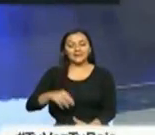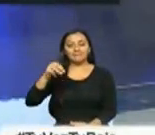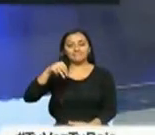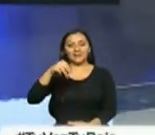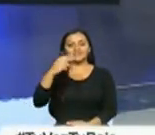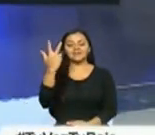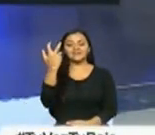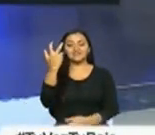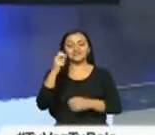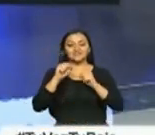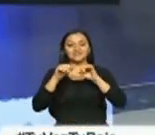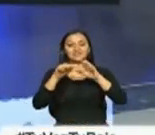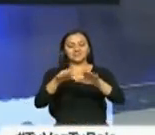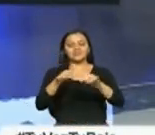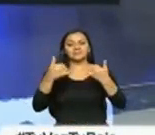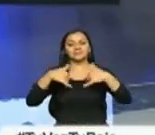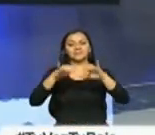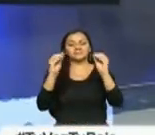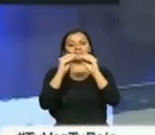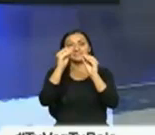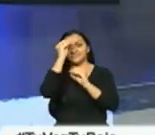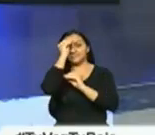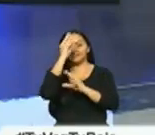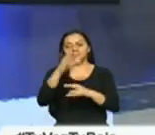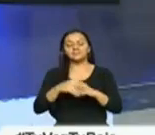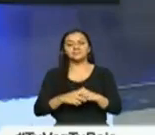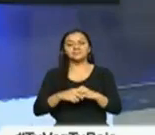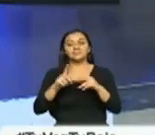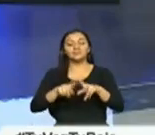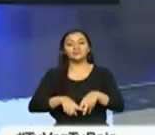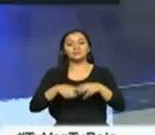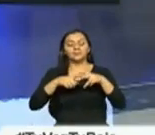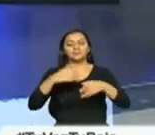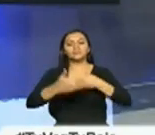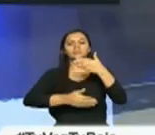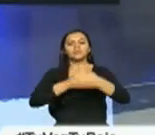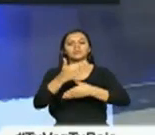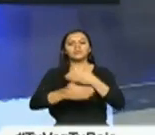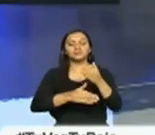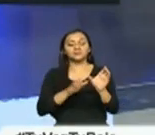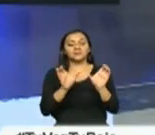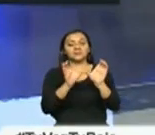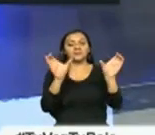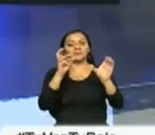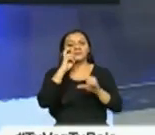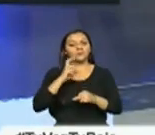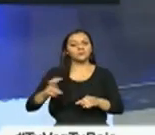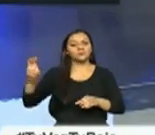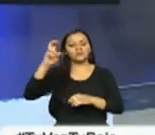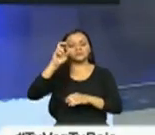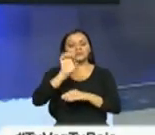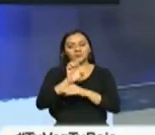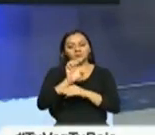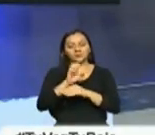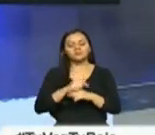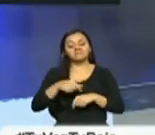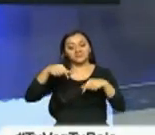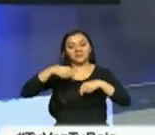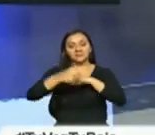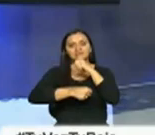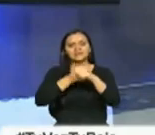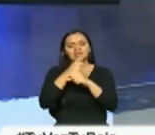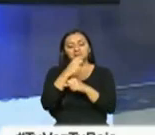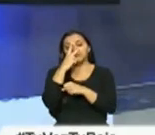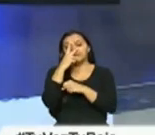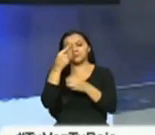Martes 13 de septiembre continuamos con la información. Inició el proceso de certificación turística a nivel nacional. Para este año se